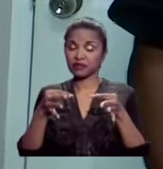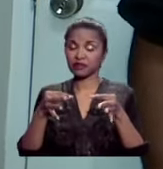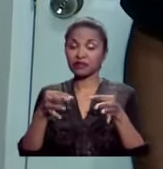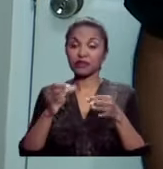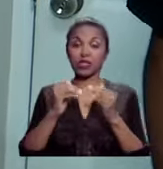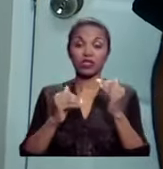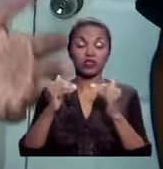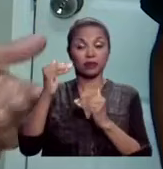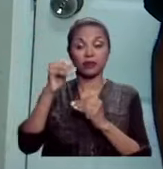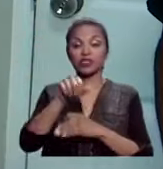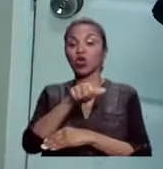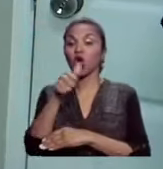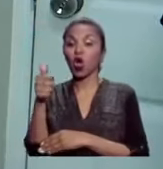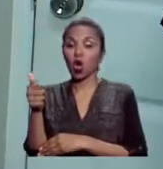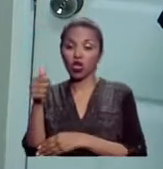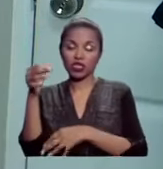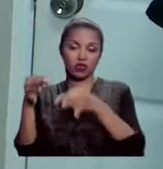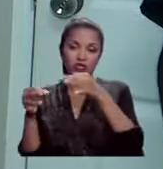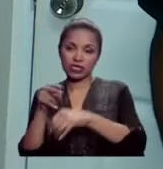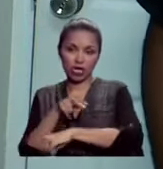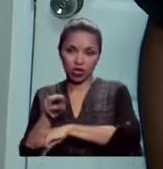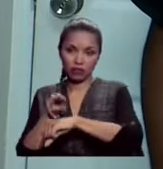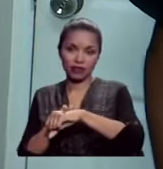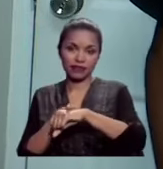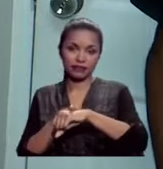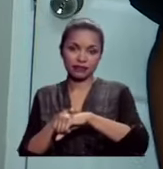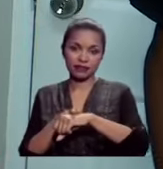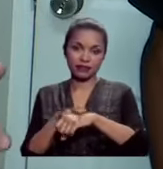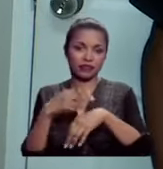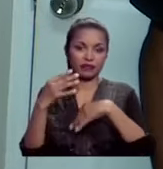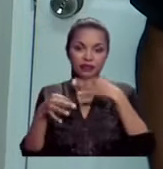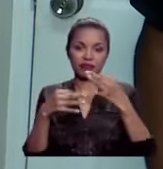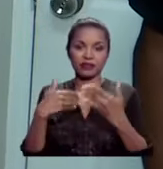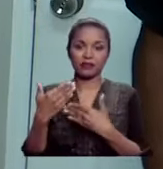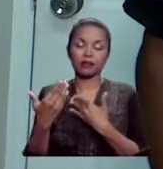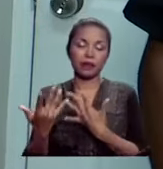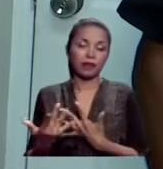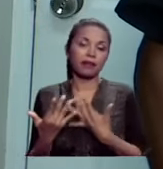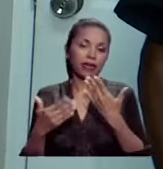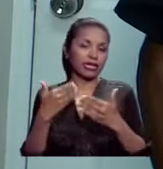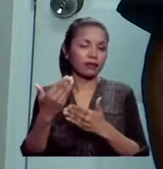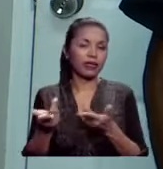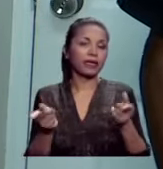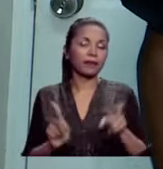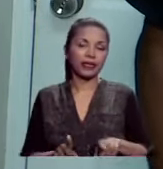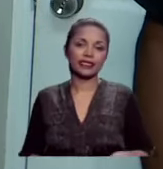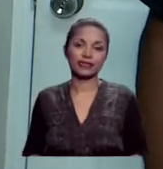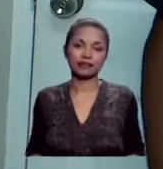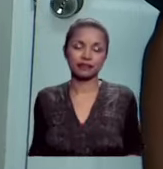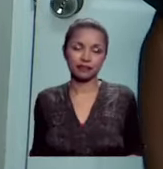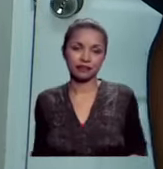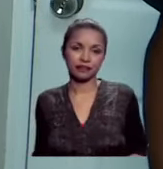con su audiencia, sino con la justicia ordinaria. Así que eso es la implicación. Vamos a esperar lo que ocurra con